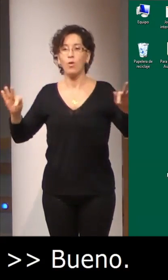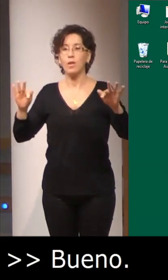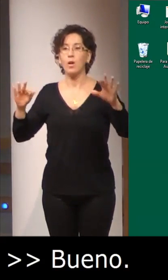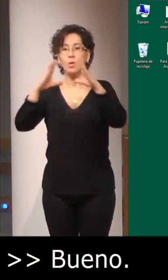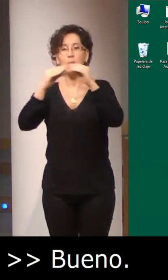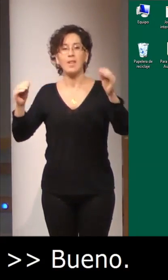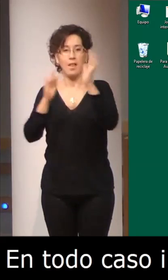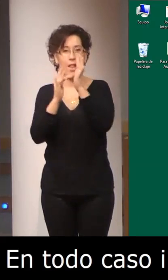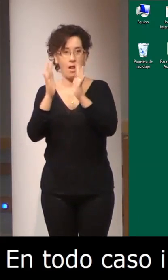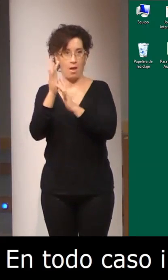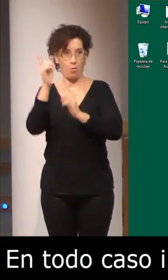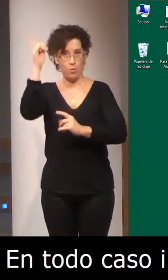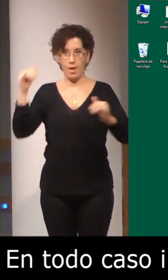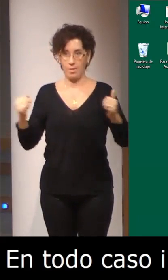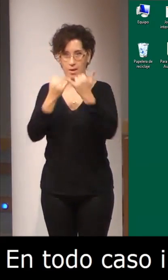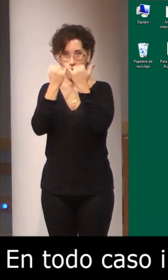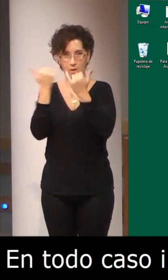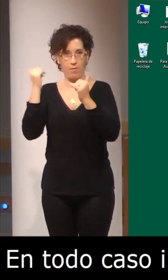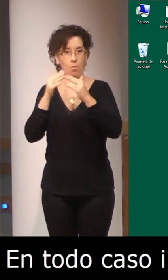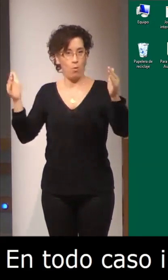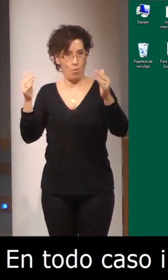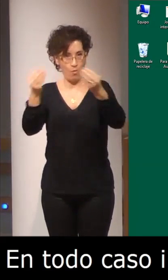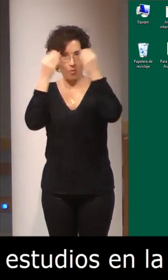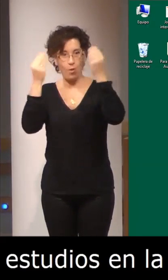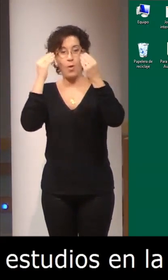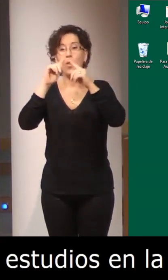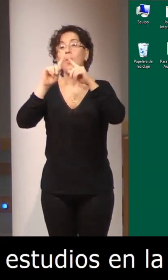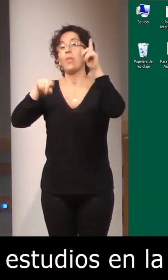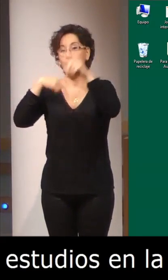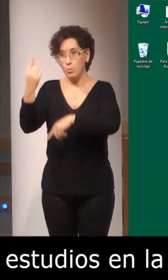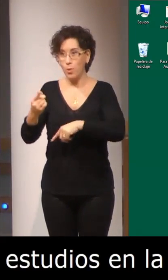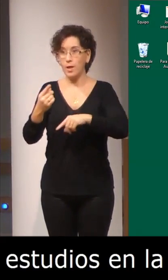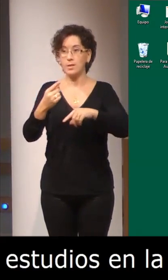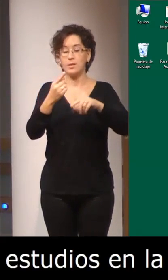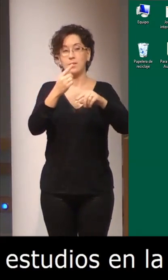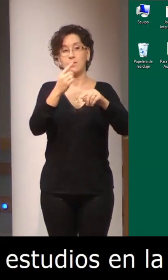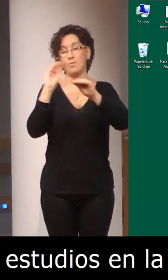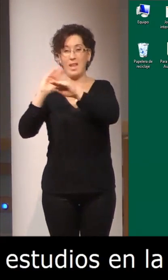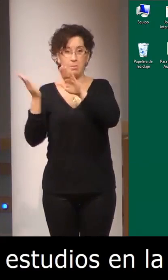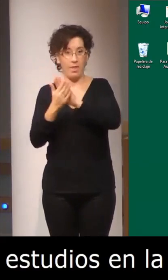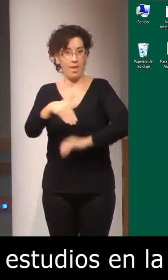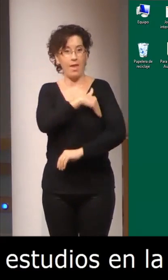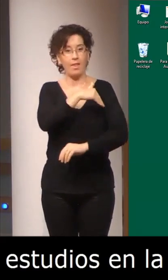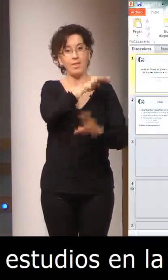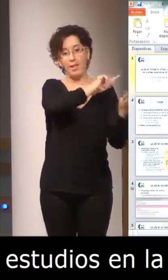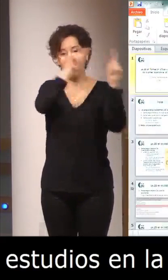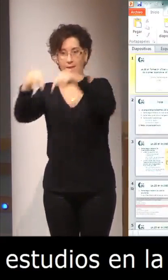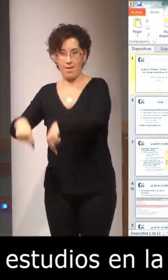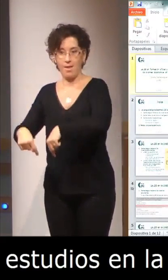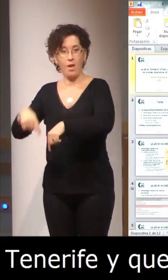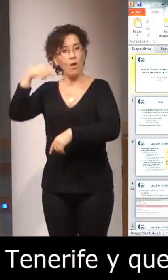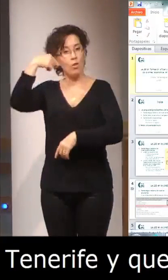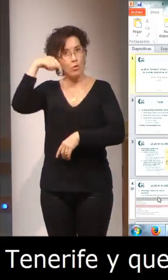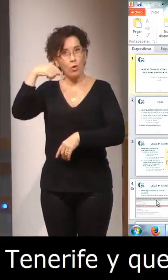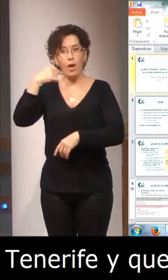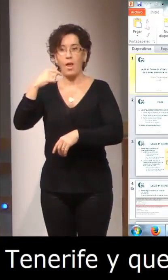La Laguna en Tenerife y que luego ya trasladó su expediente y culminó, digamos, el doctorado y